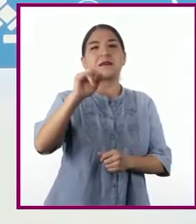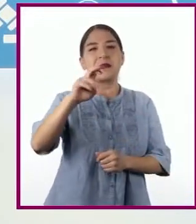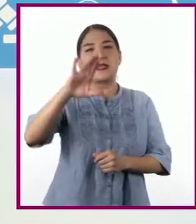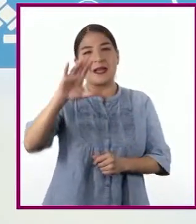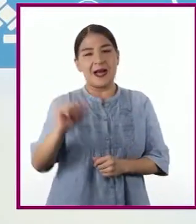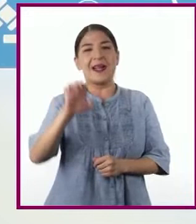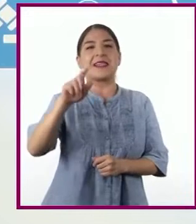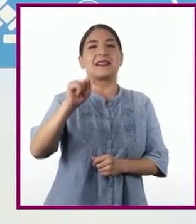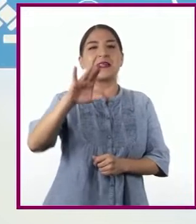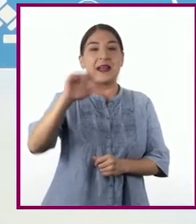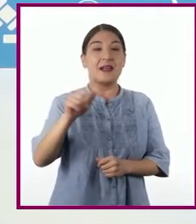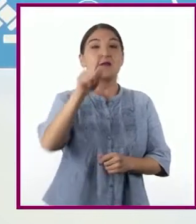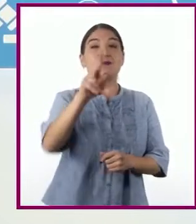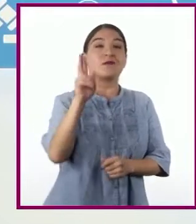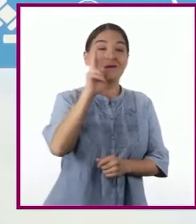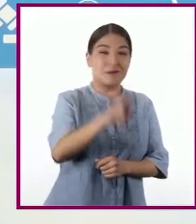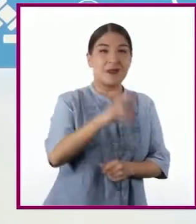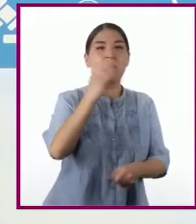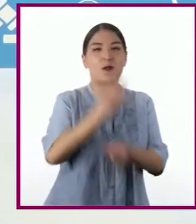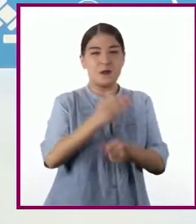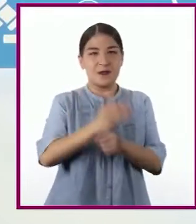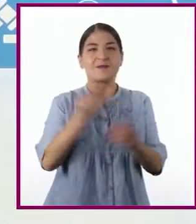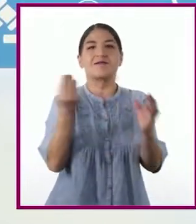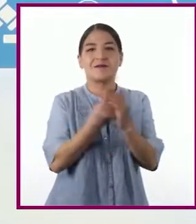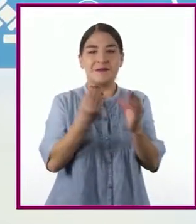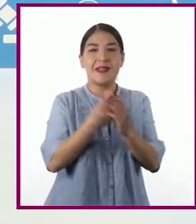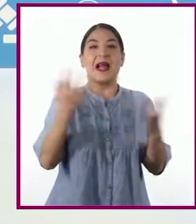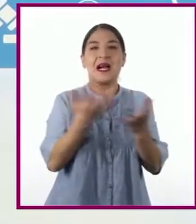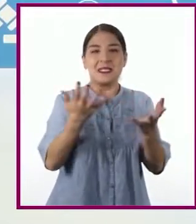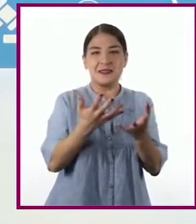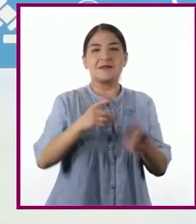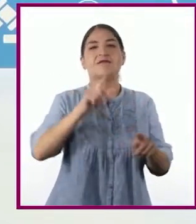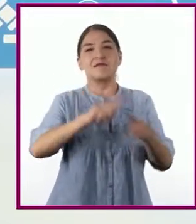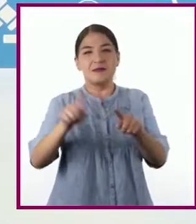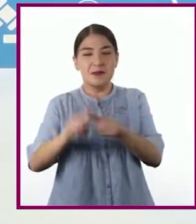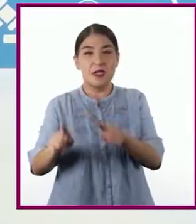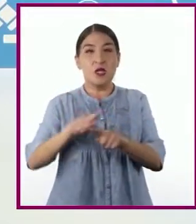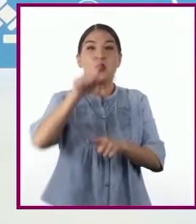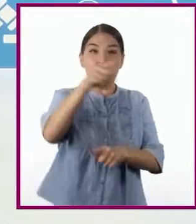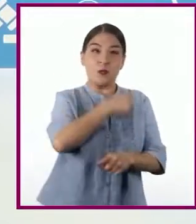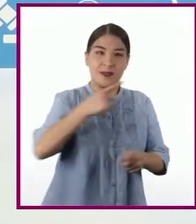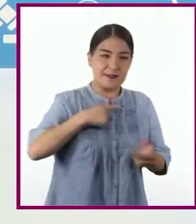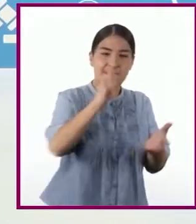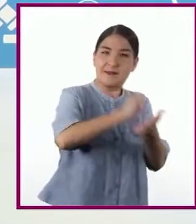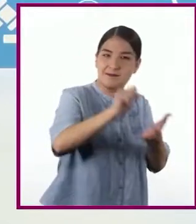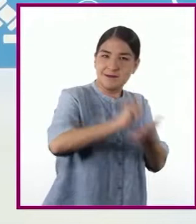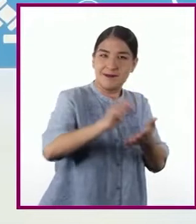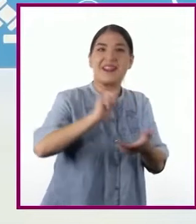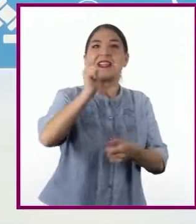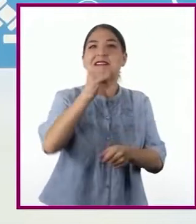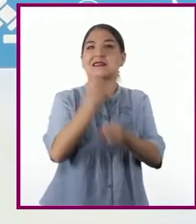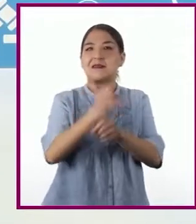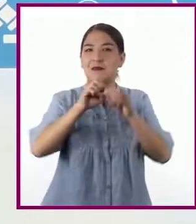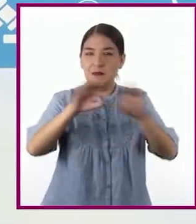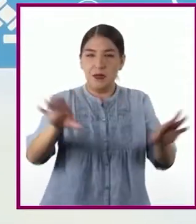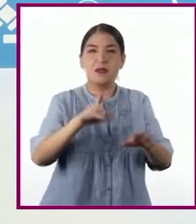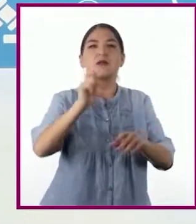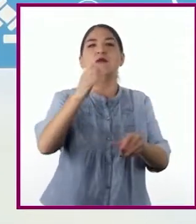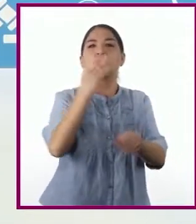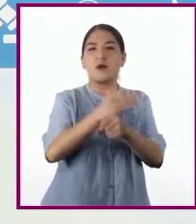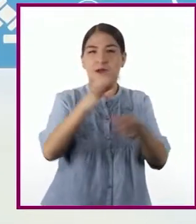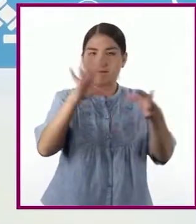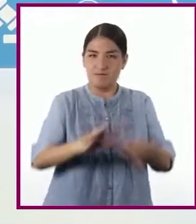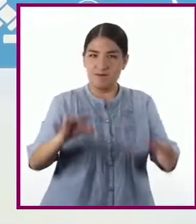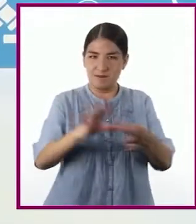ética, ya que en esta sesión realizaremos algunas actividades y deberán hacer anotaciones sobre la información que vayamos